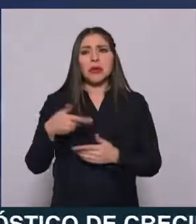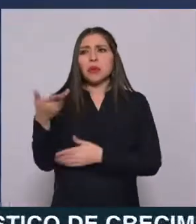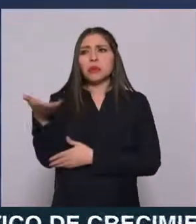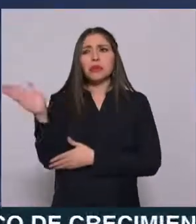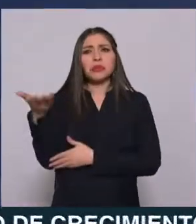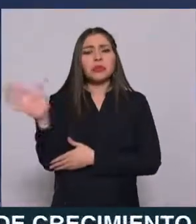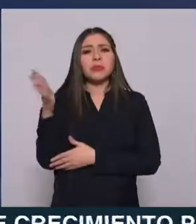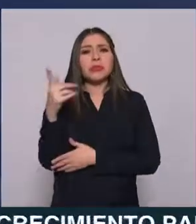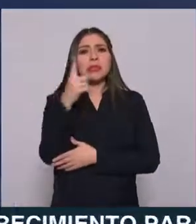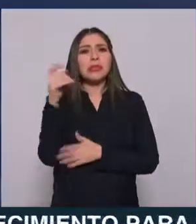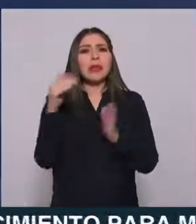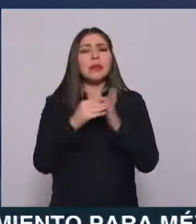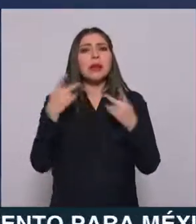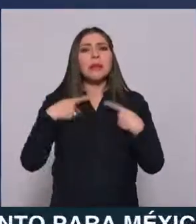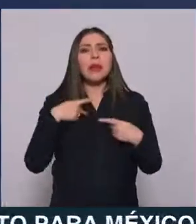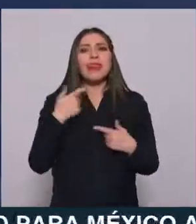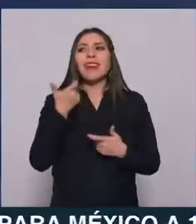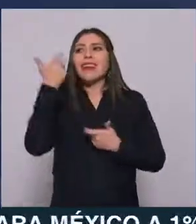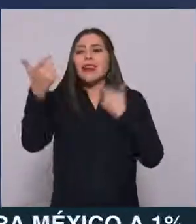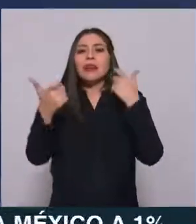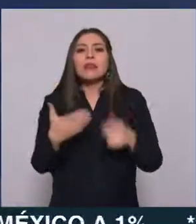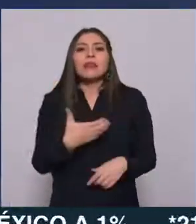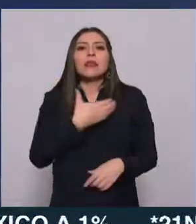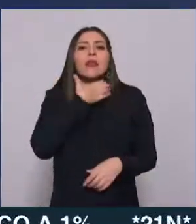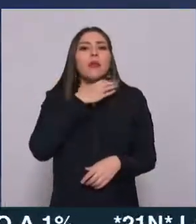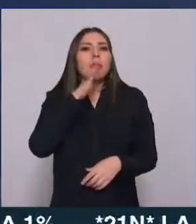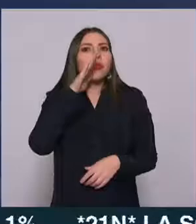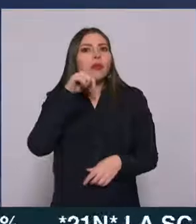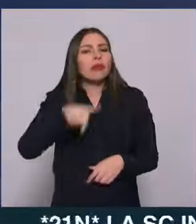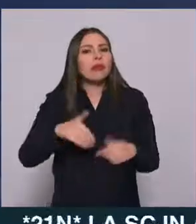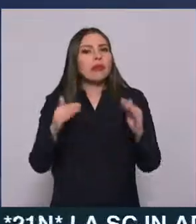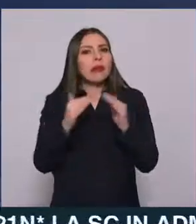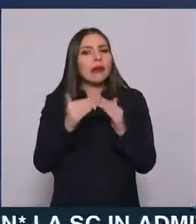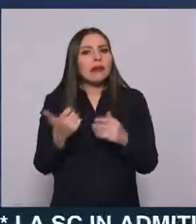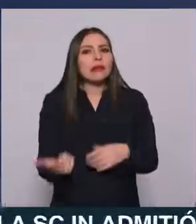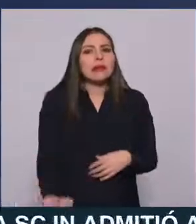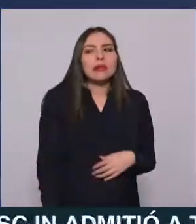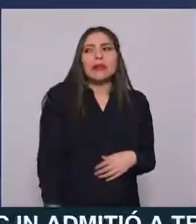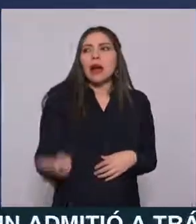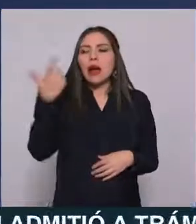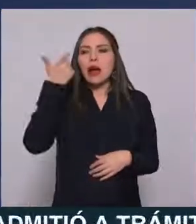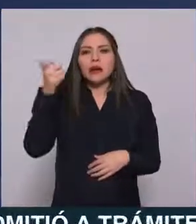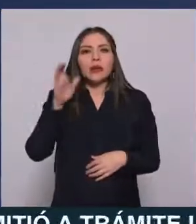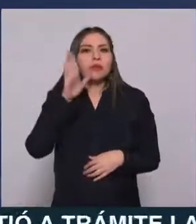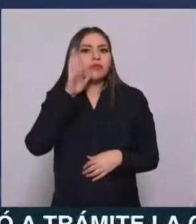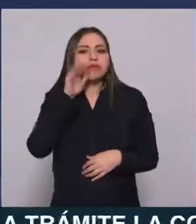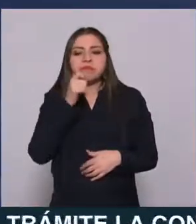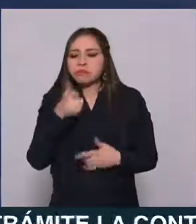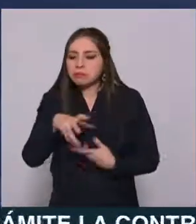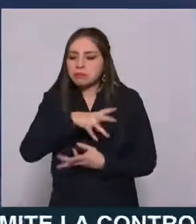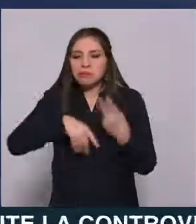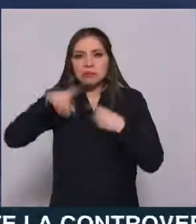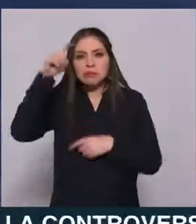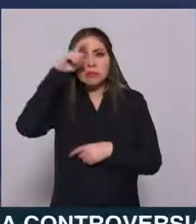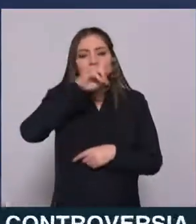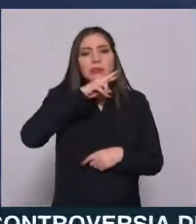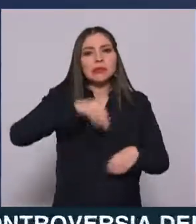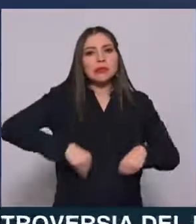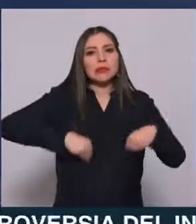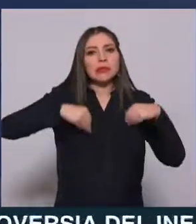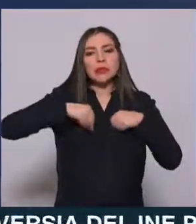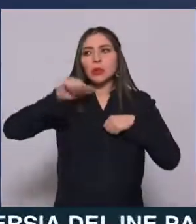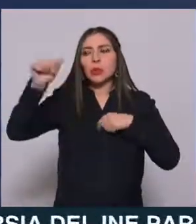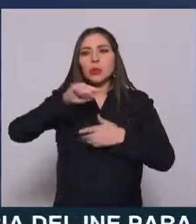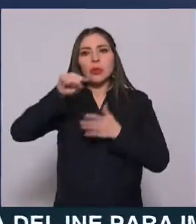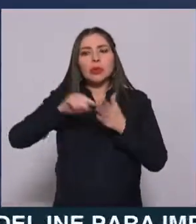no pueden pagar la vivienda que hay o porque no hay oferta para ellos. Entonces, el predio de La Mexicana, voy a resumirlo de manera